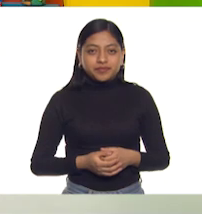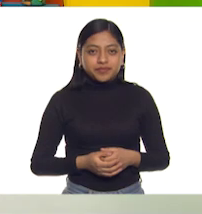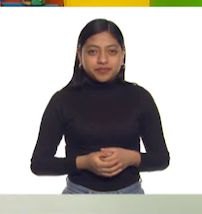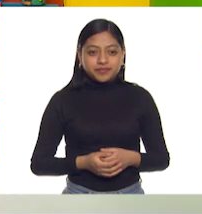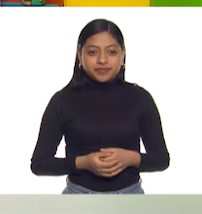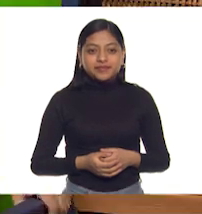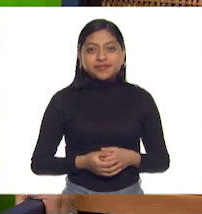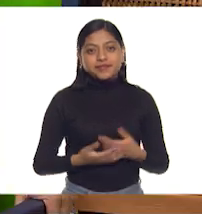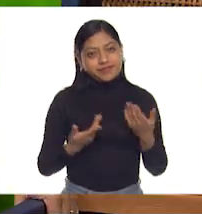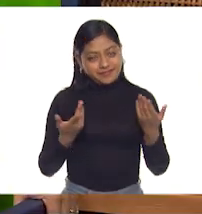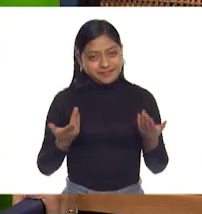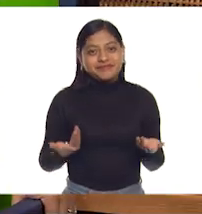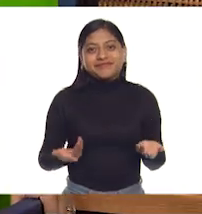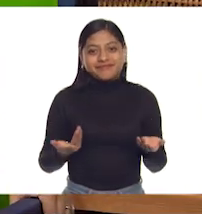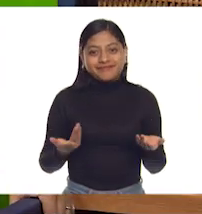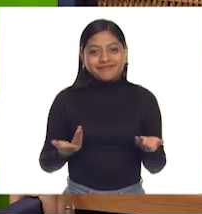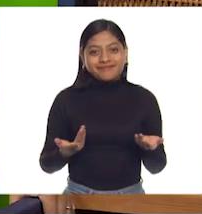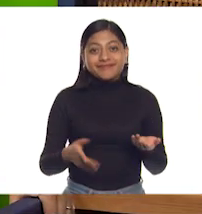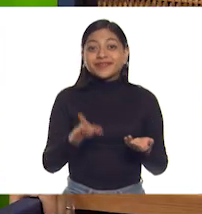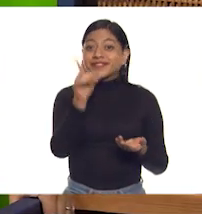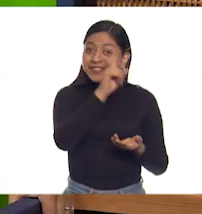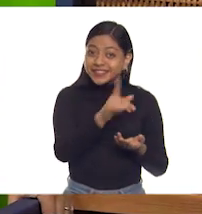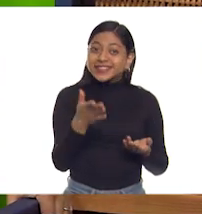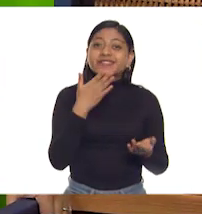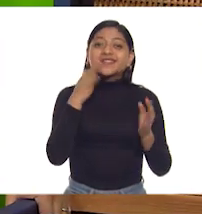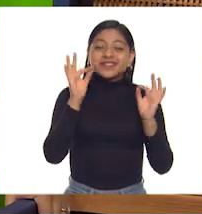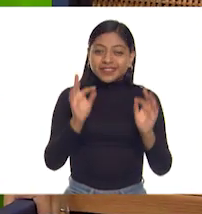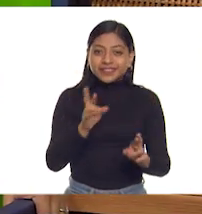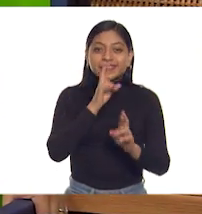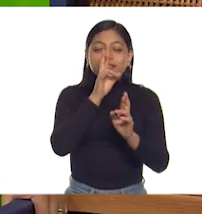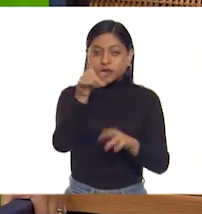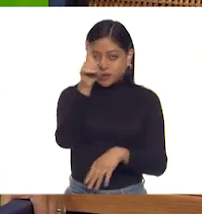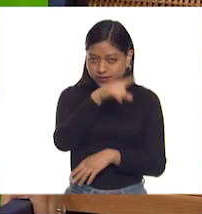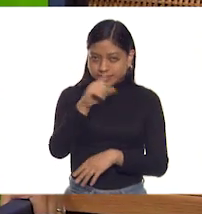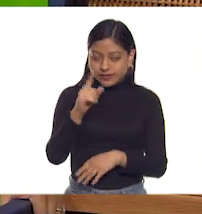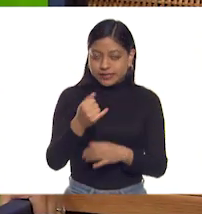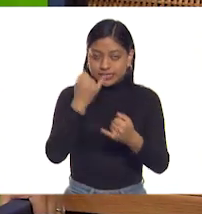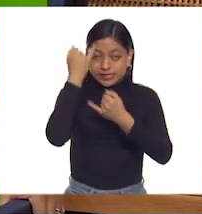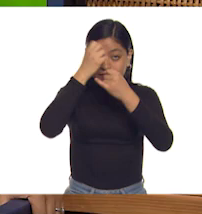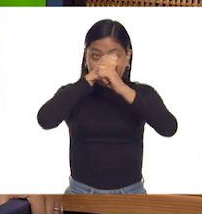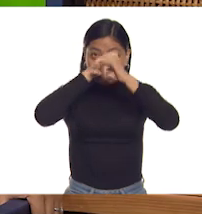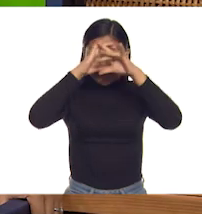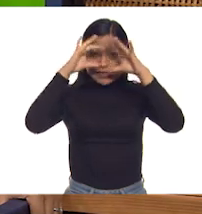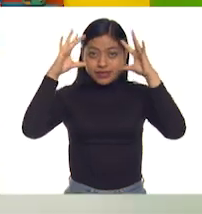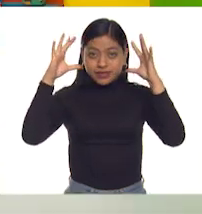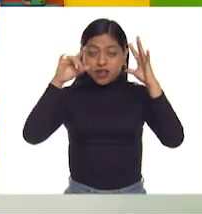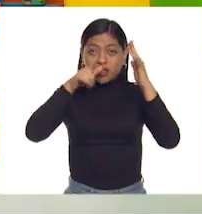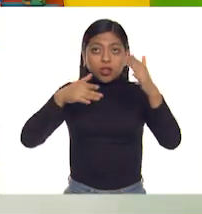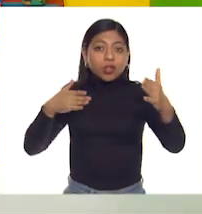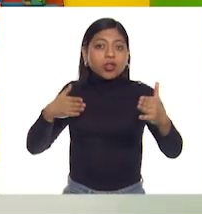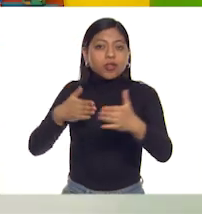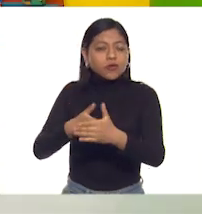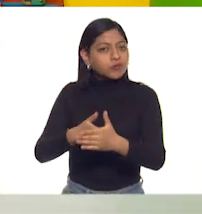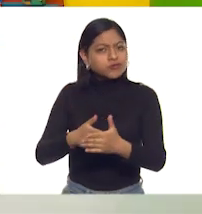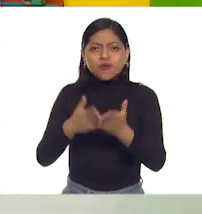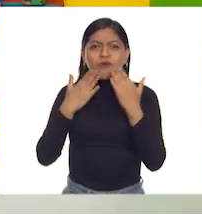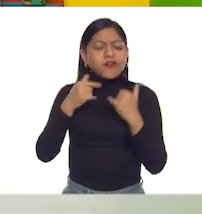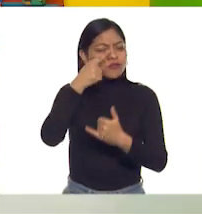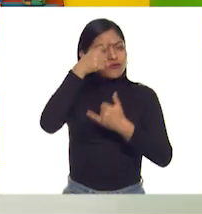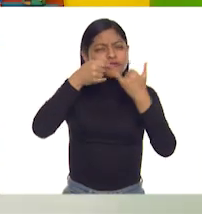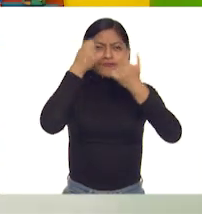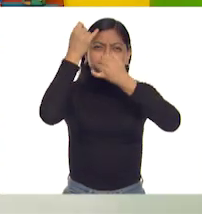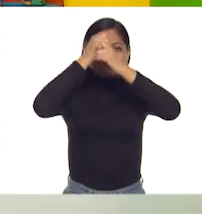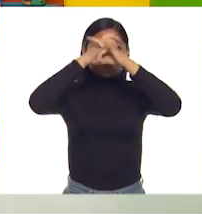¡Sí! ¡Muy bien! Recuerden que la imaginación no tiene límite. ¡Excelente! ¡Qué